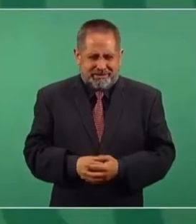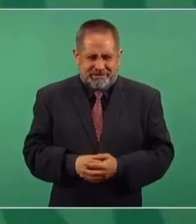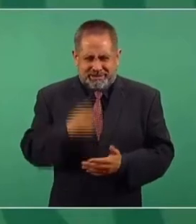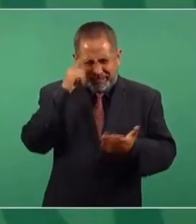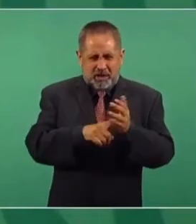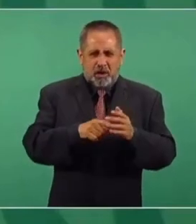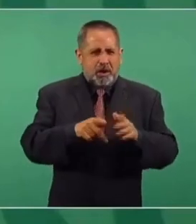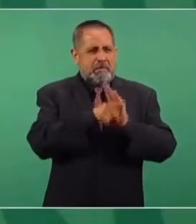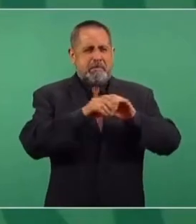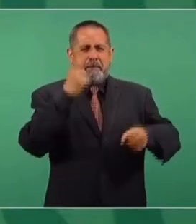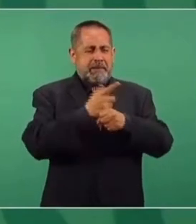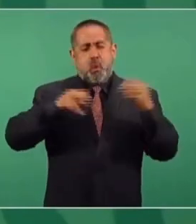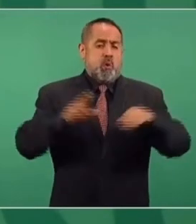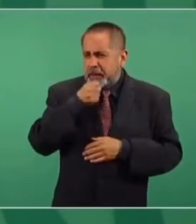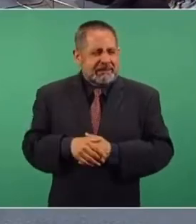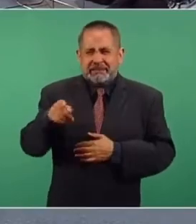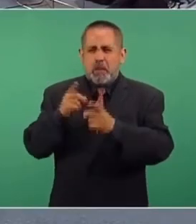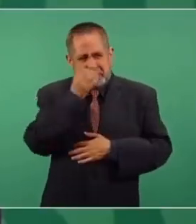Creo que hasta en primera plana lo pusieron.